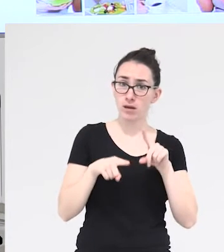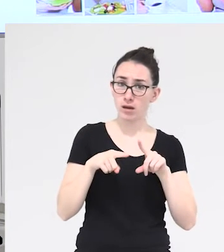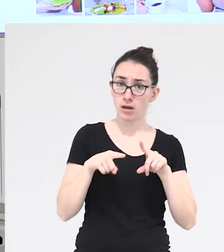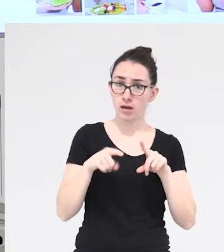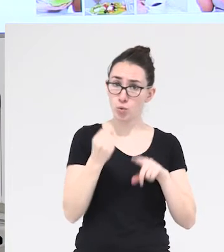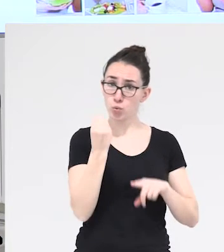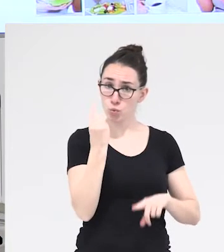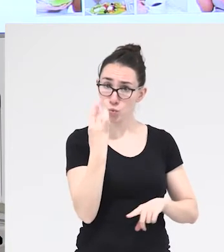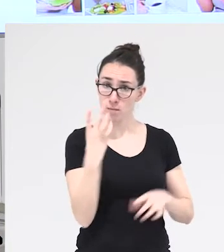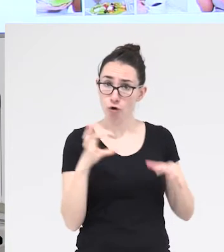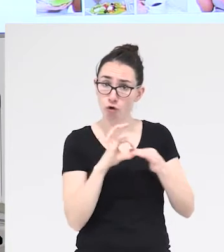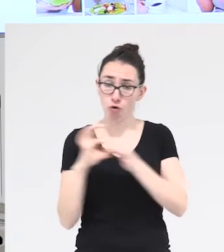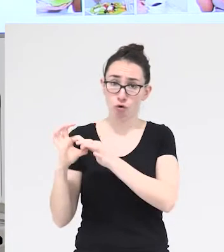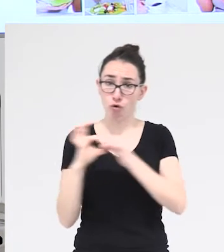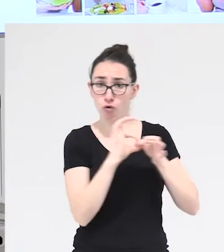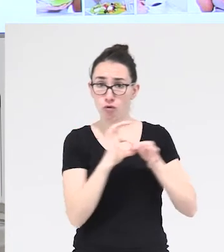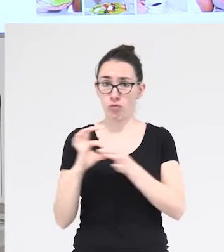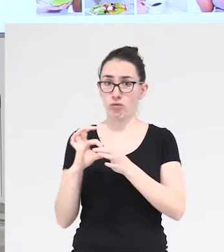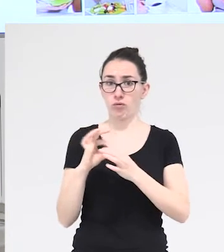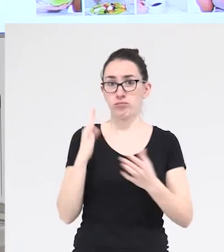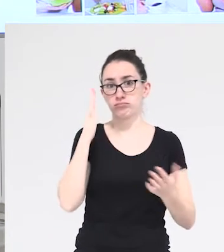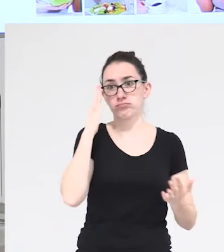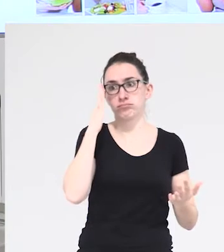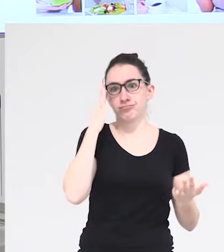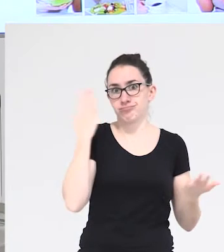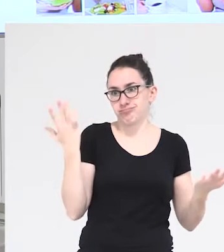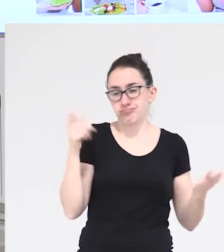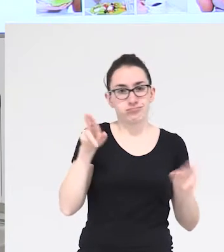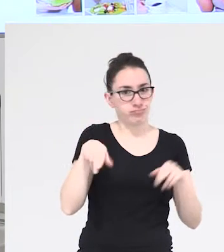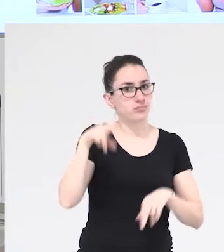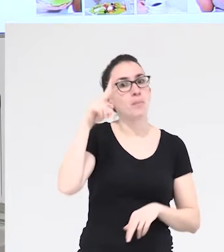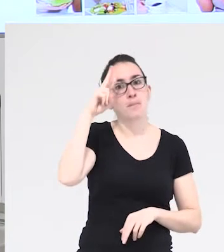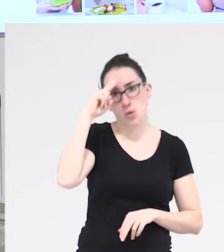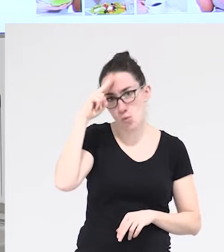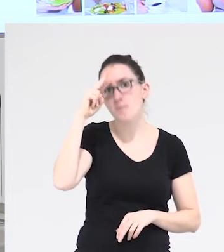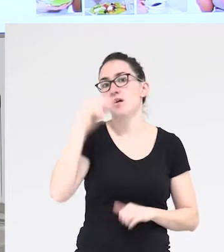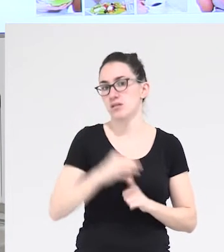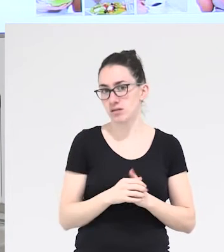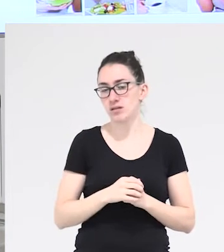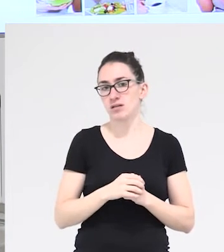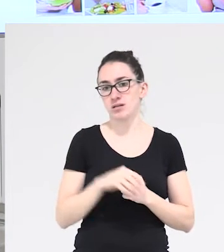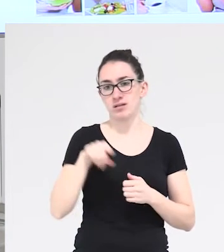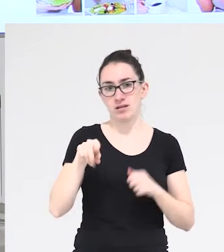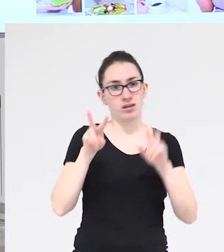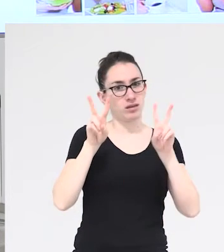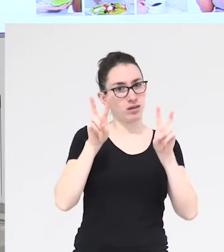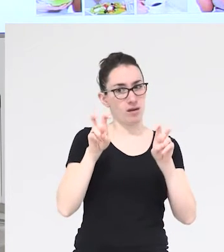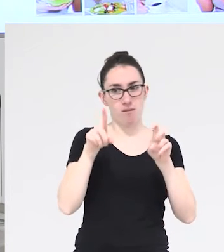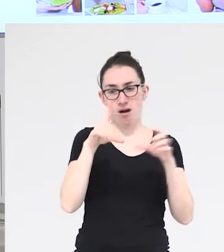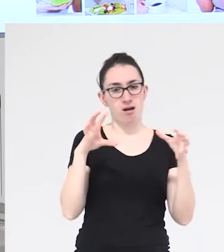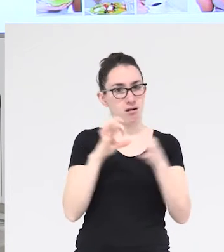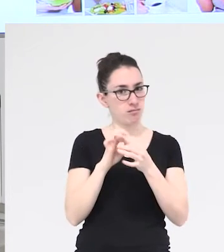ese número que tiene que arrojar la balanza, ¿no? O sea, preocupante, que ahí se represente todo eso.